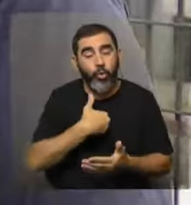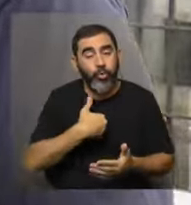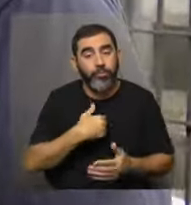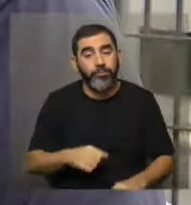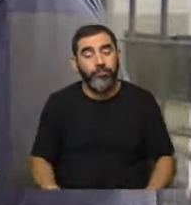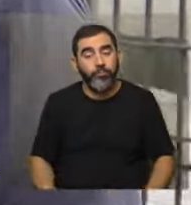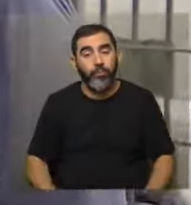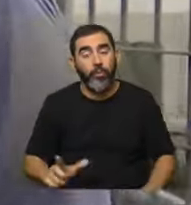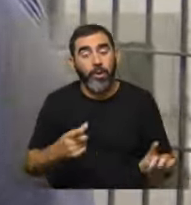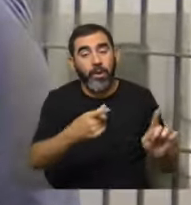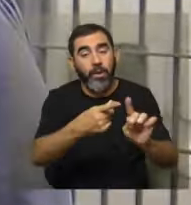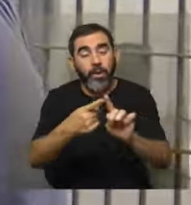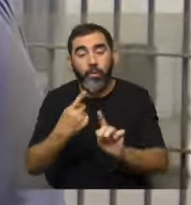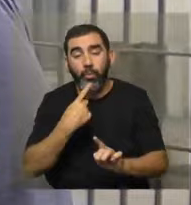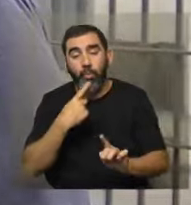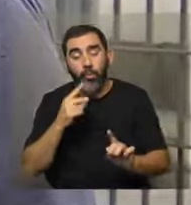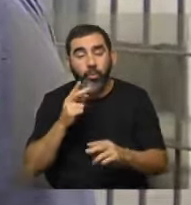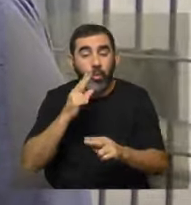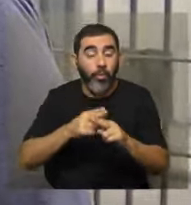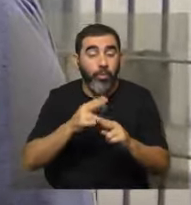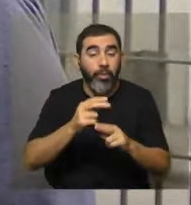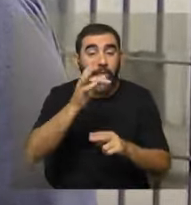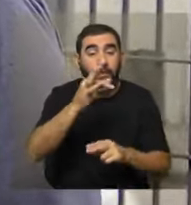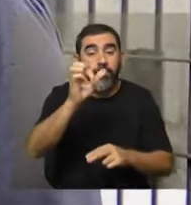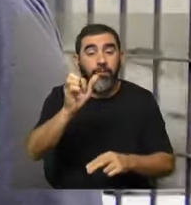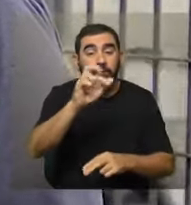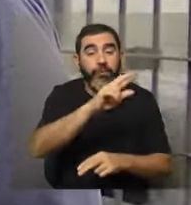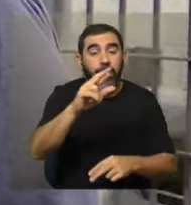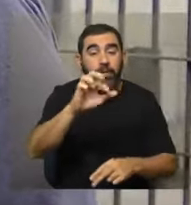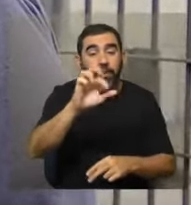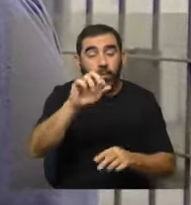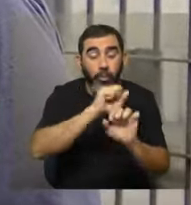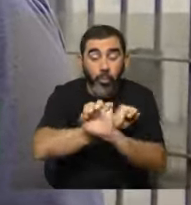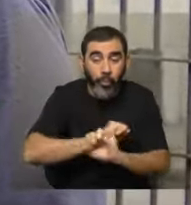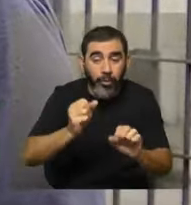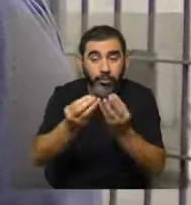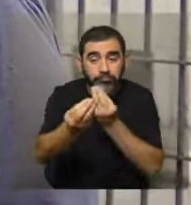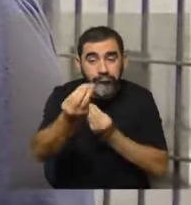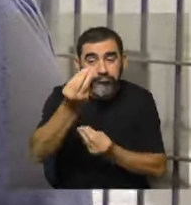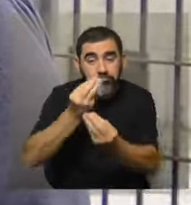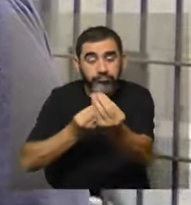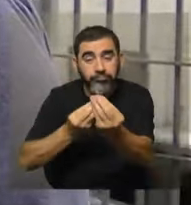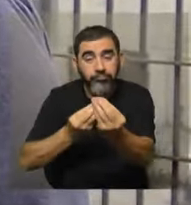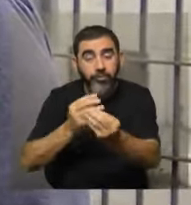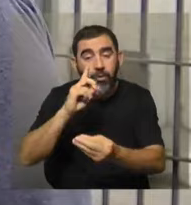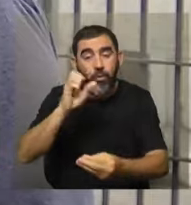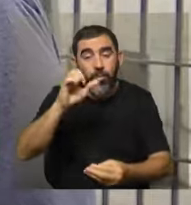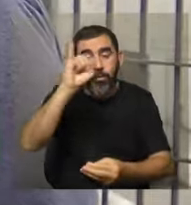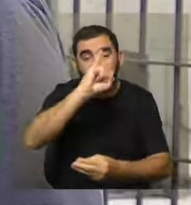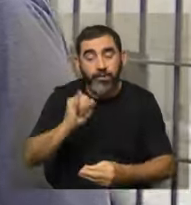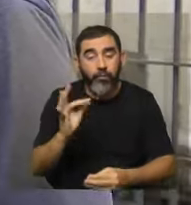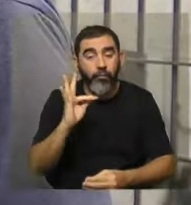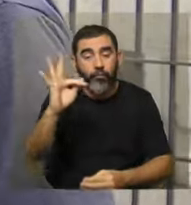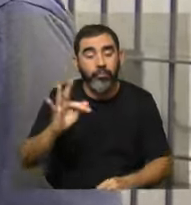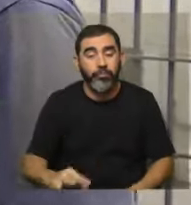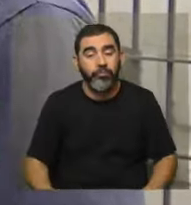no no habido un acuerdo político y surge el nombre de Mónica Ferrero como esa posibilidad de sustitución a largo plazo Qué